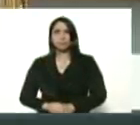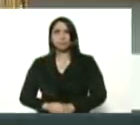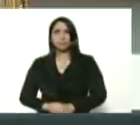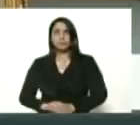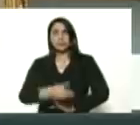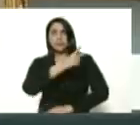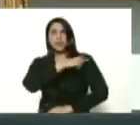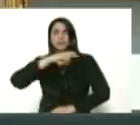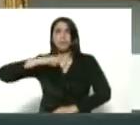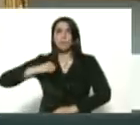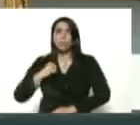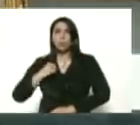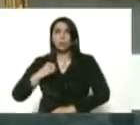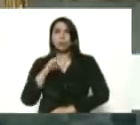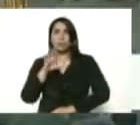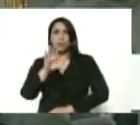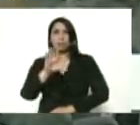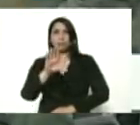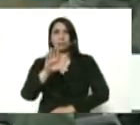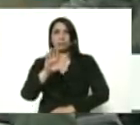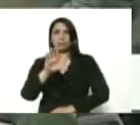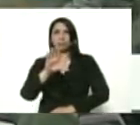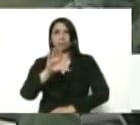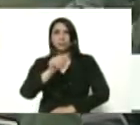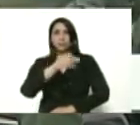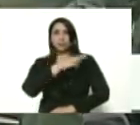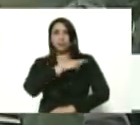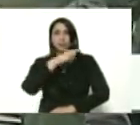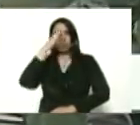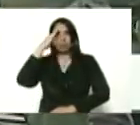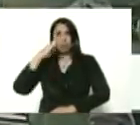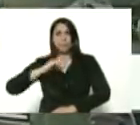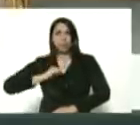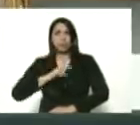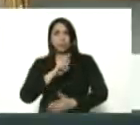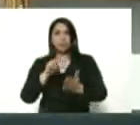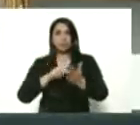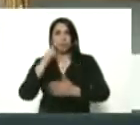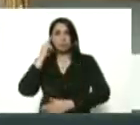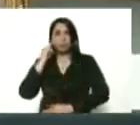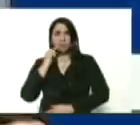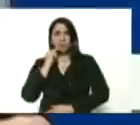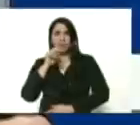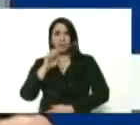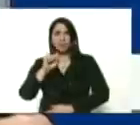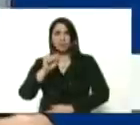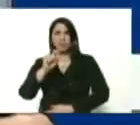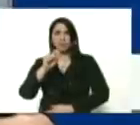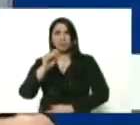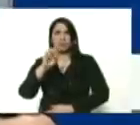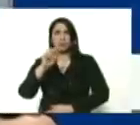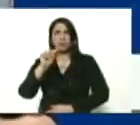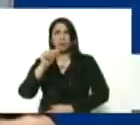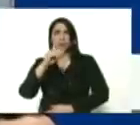jefes policiales, general Estrada, jefe de la Policía Nacional Bolivariana,